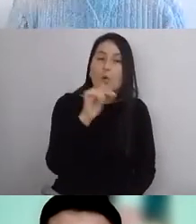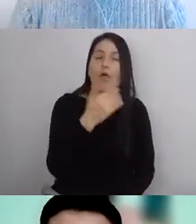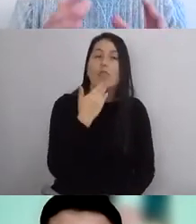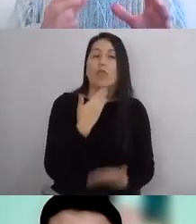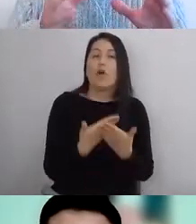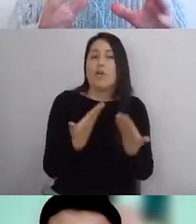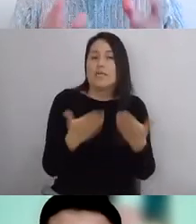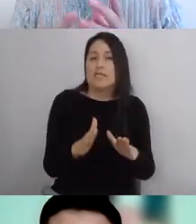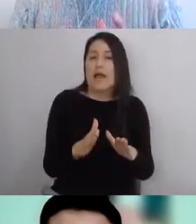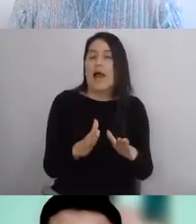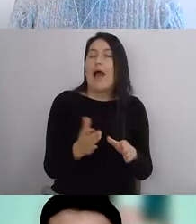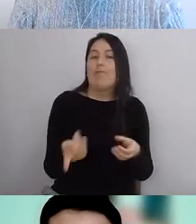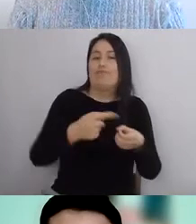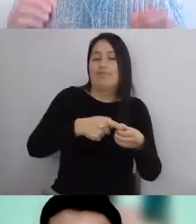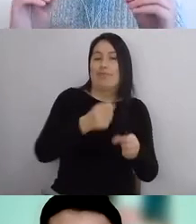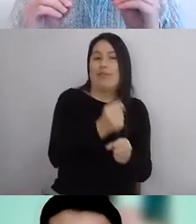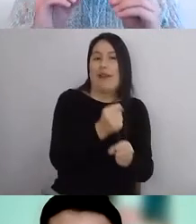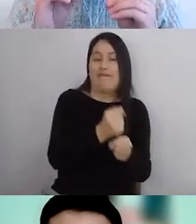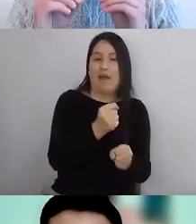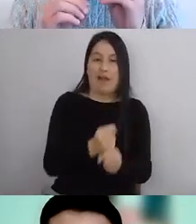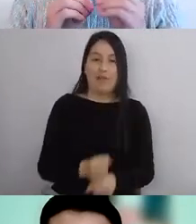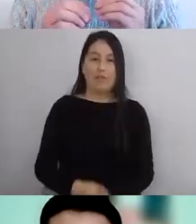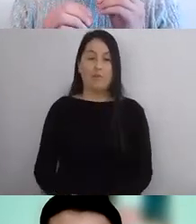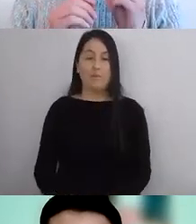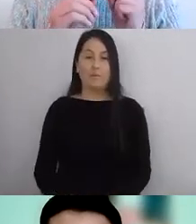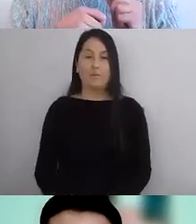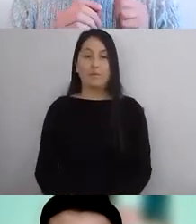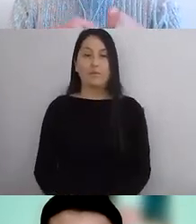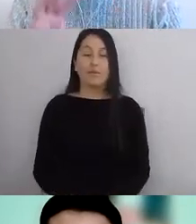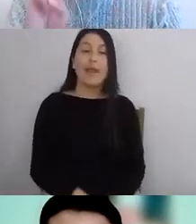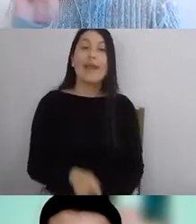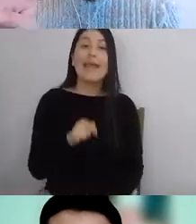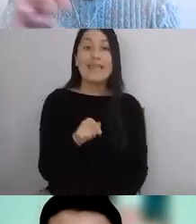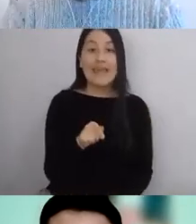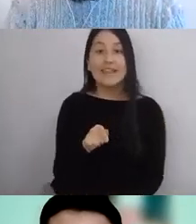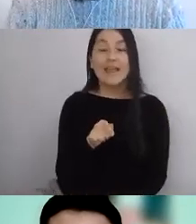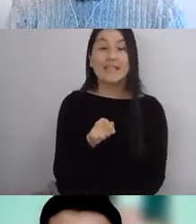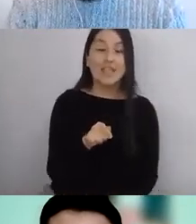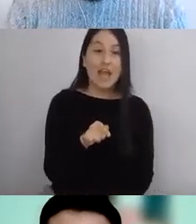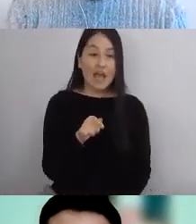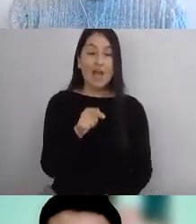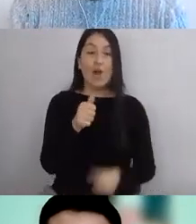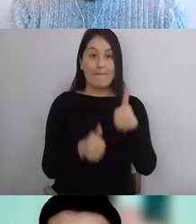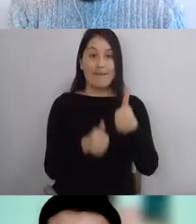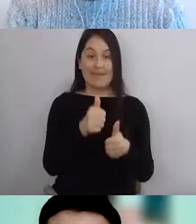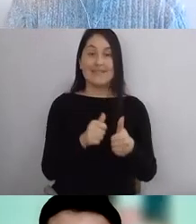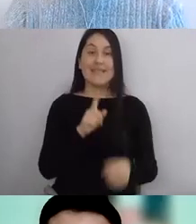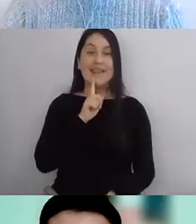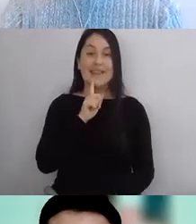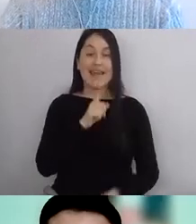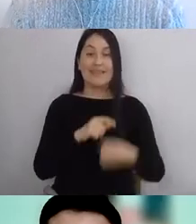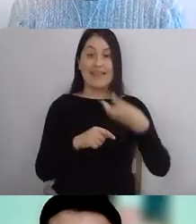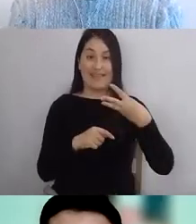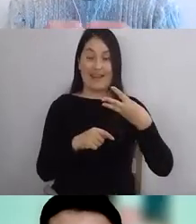¿ya? Y estas competencias, para que ustedes vayan reconociendo si las tienen o no, tienen tres componentes. El primero que aparece